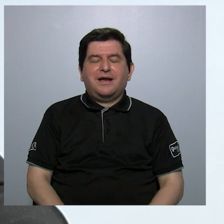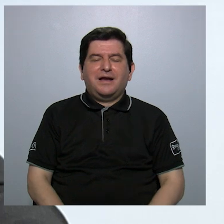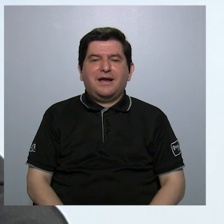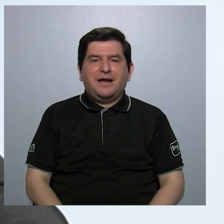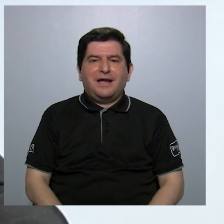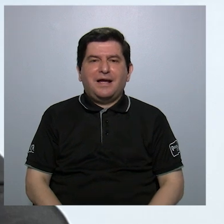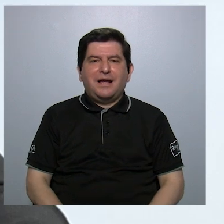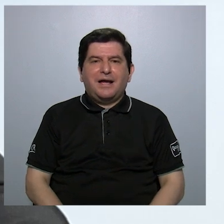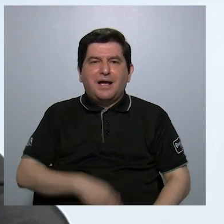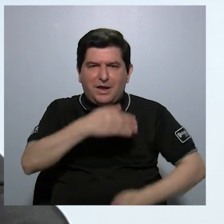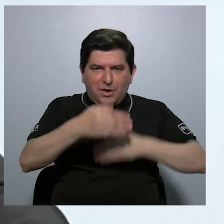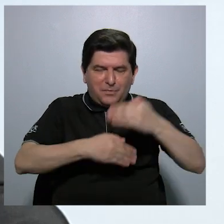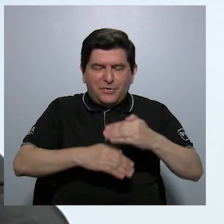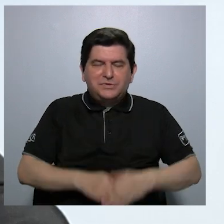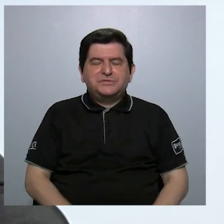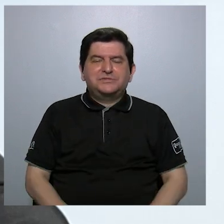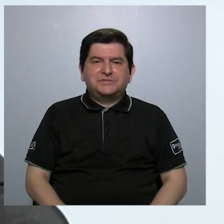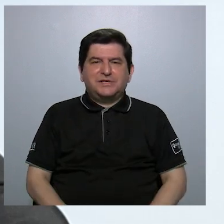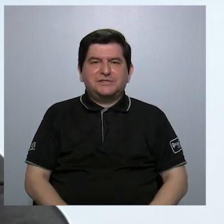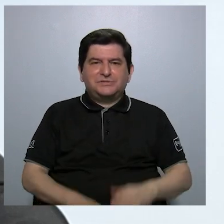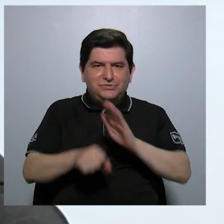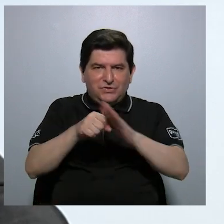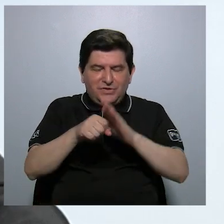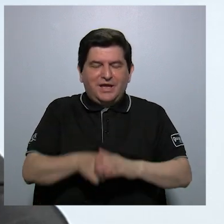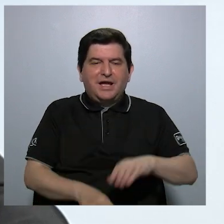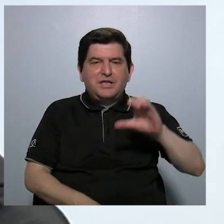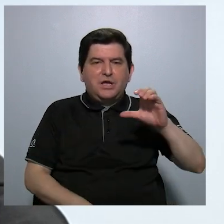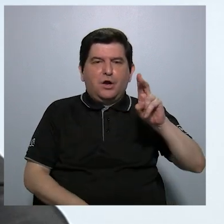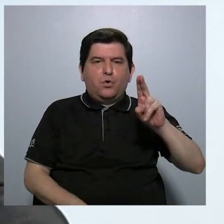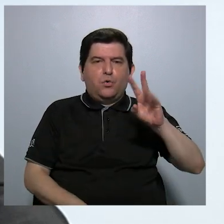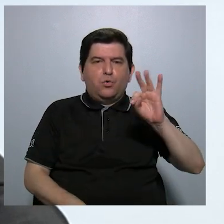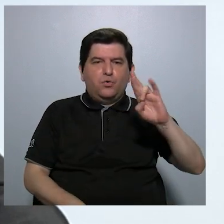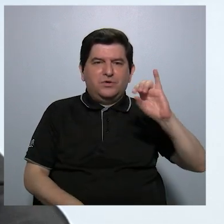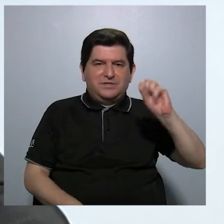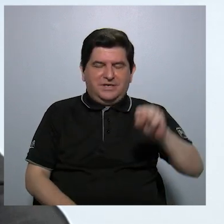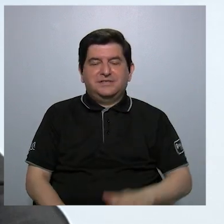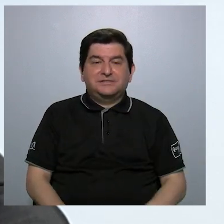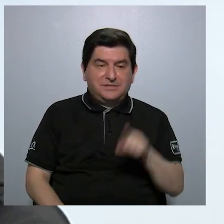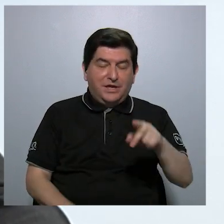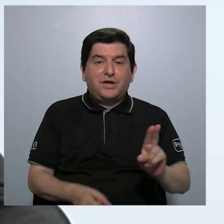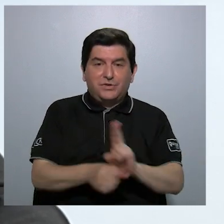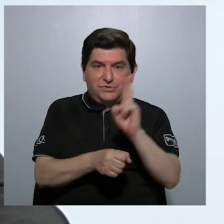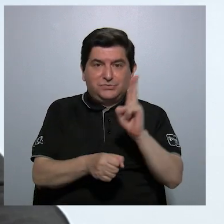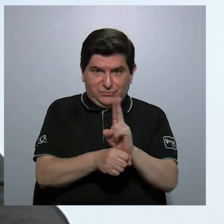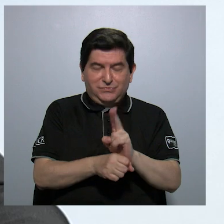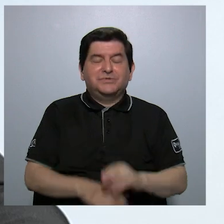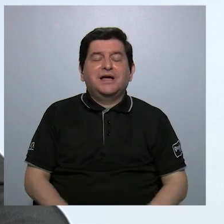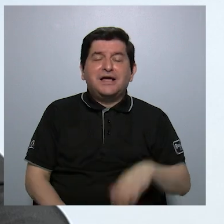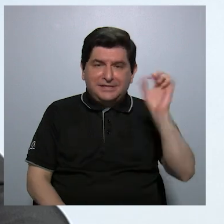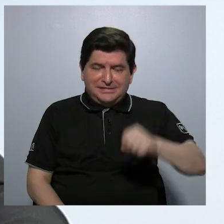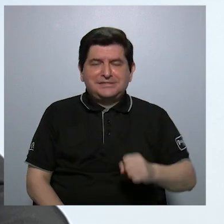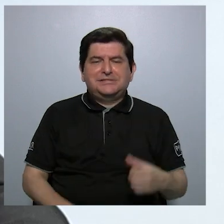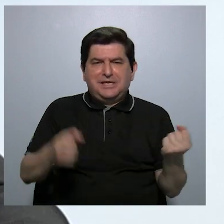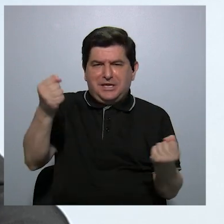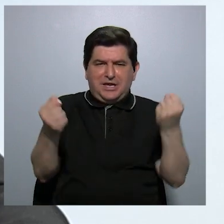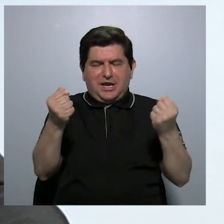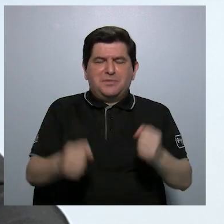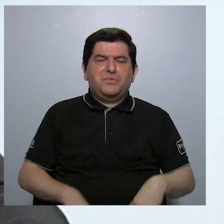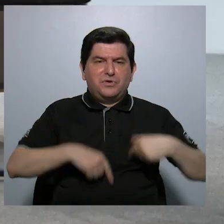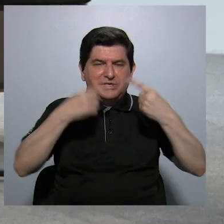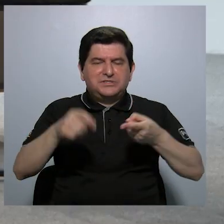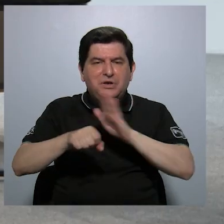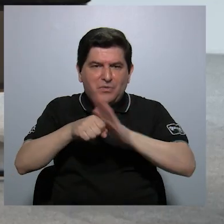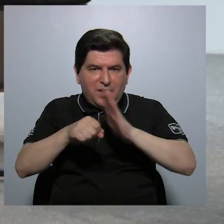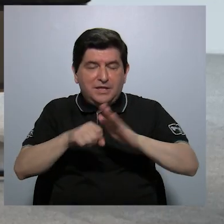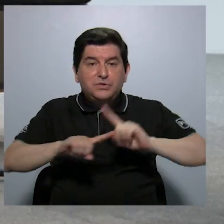Ingenio Cutris. Ellos están utilizando algunos camiones eléctricos para carga pesada, para llevar caña. Sin embargo,